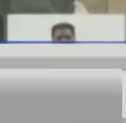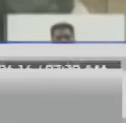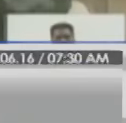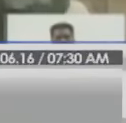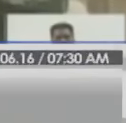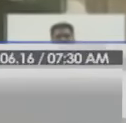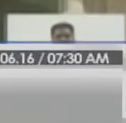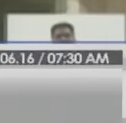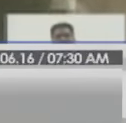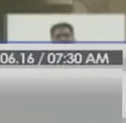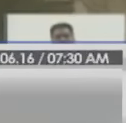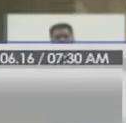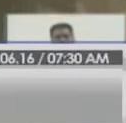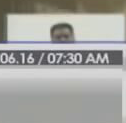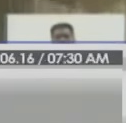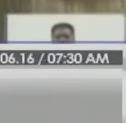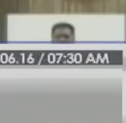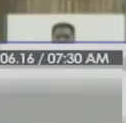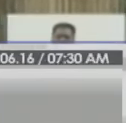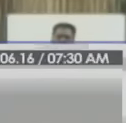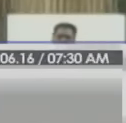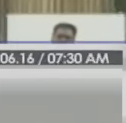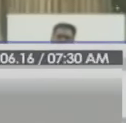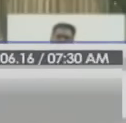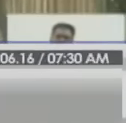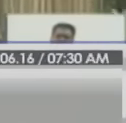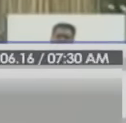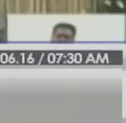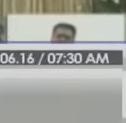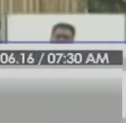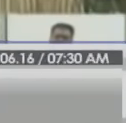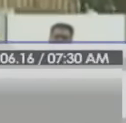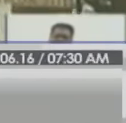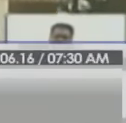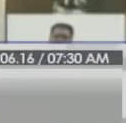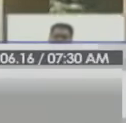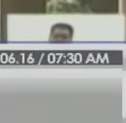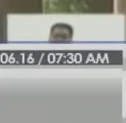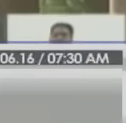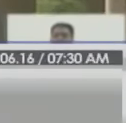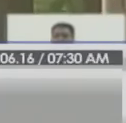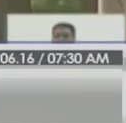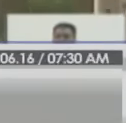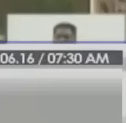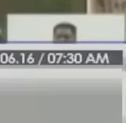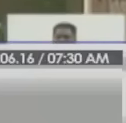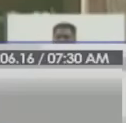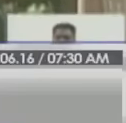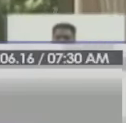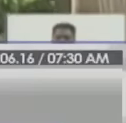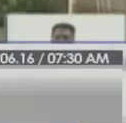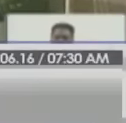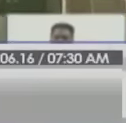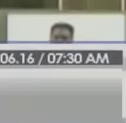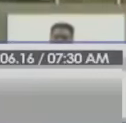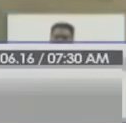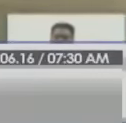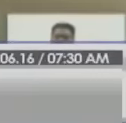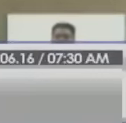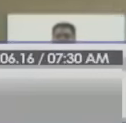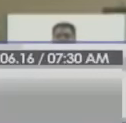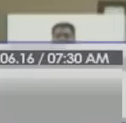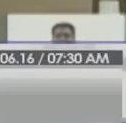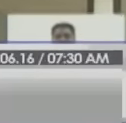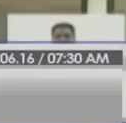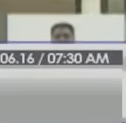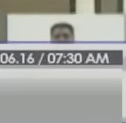inconstitucionalidad, que ha sido redactada por bufetes de medios de comunicación privada, sin duda alguna partido del grupo RCTV, el grupo FEL, el grupo